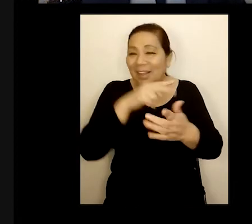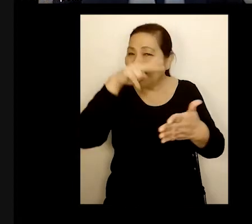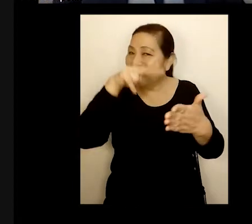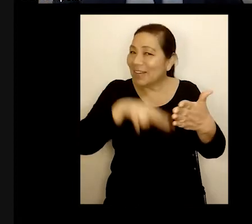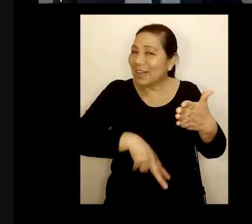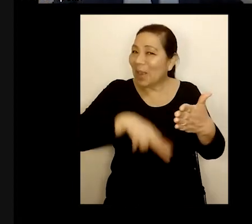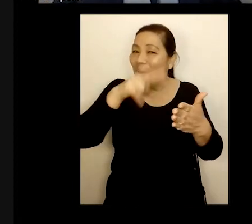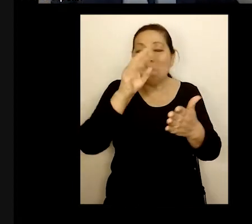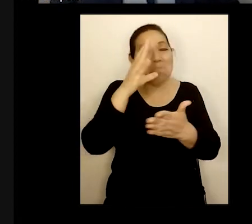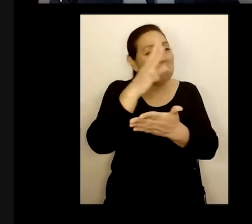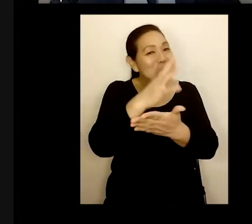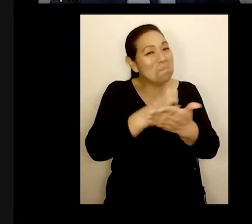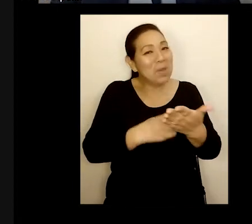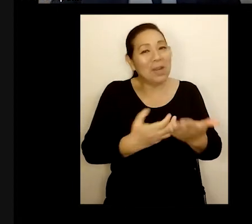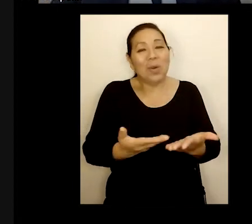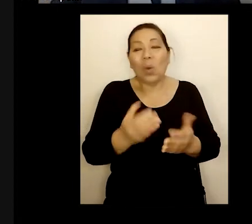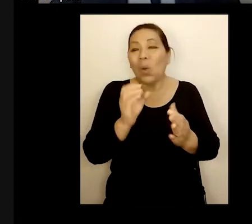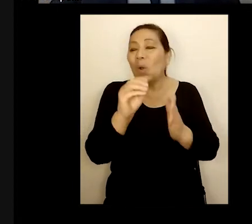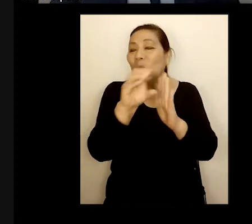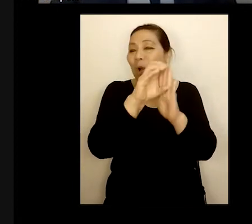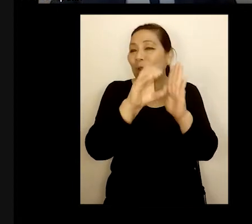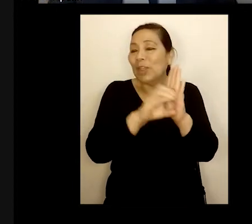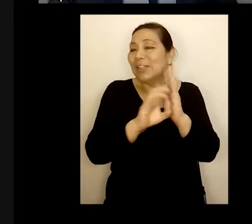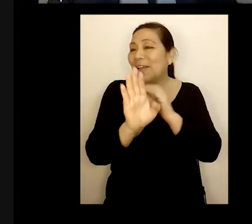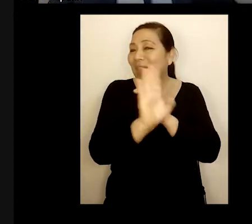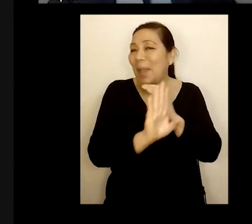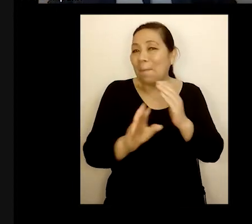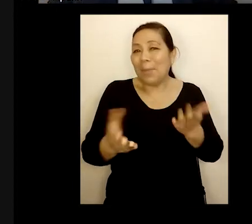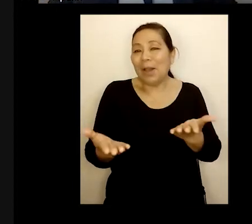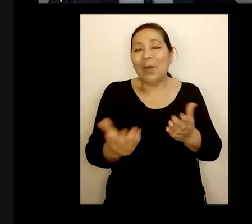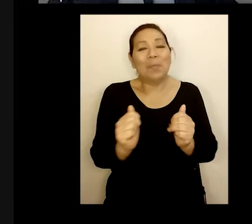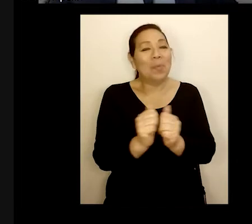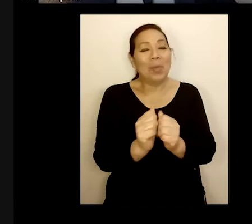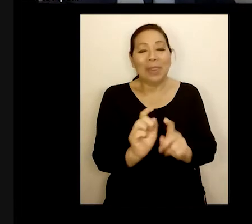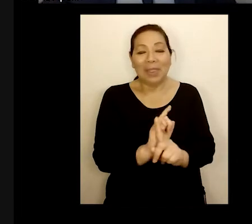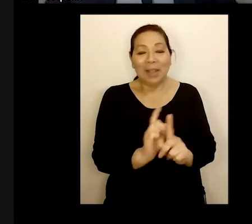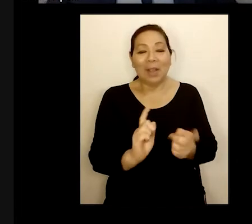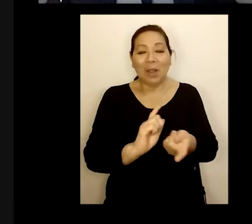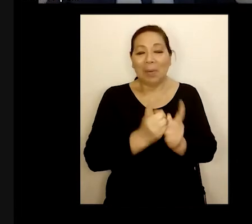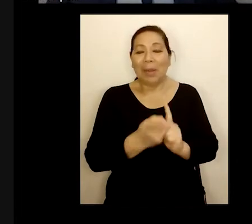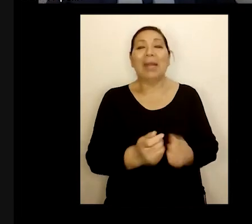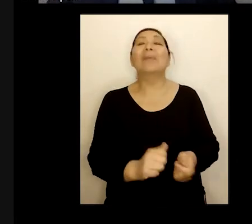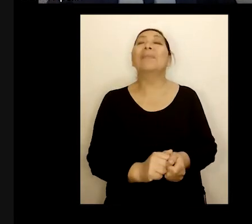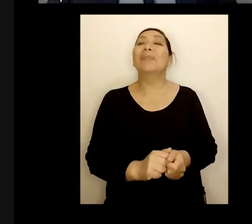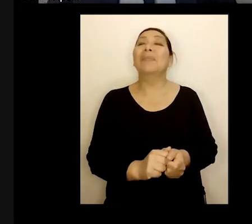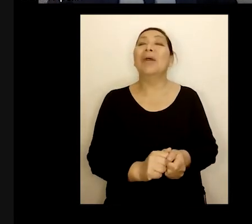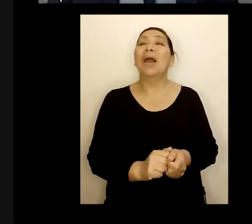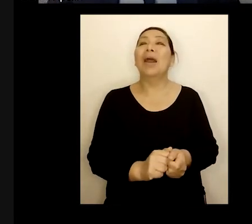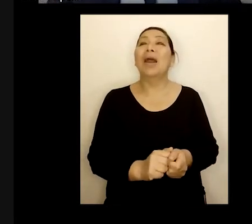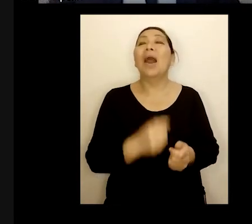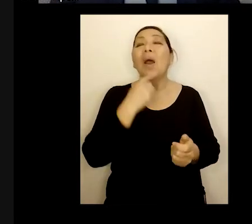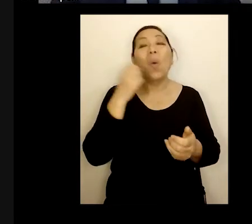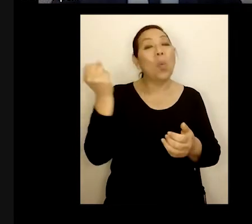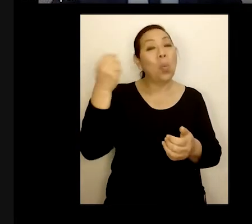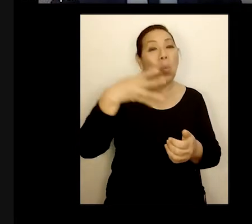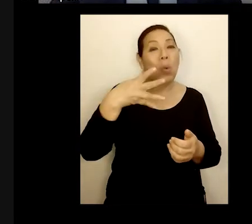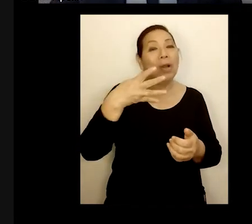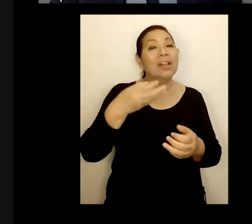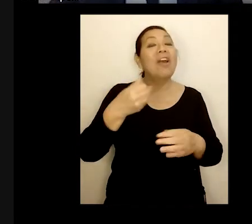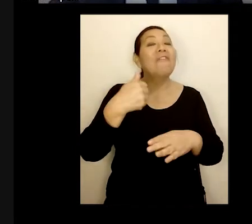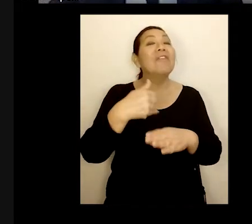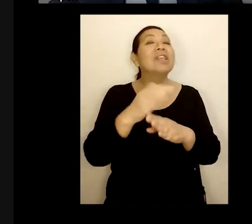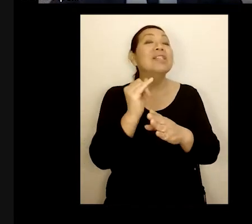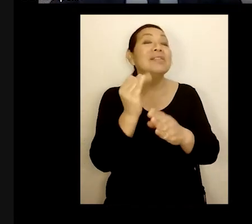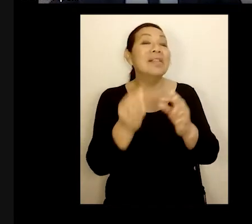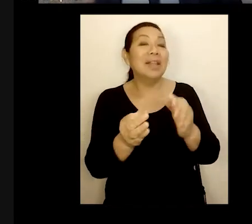revisión, mucho menos en un proceso constitucional de amparo, pues de lo contrario estamos convirtiendo al amparo en una cuarta